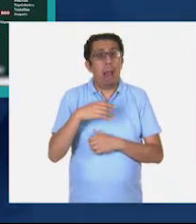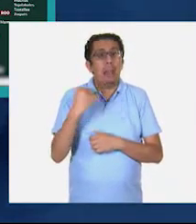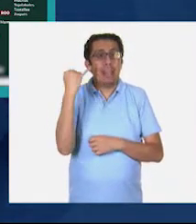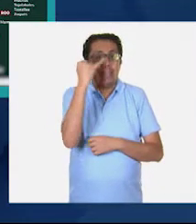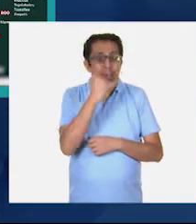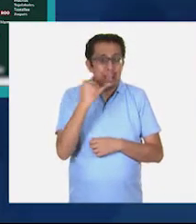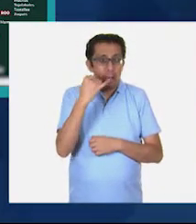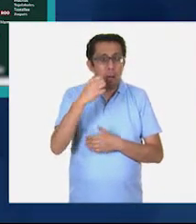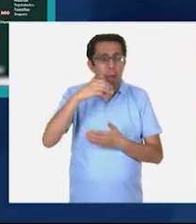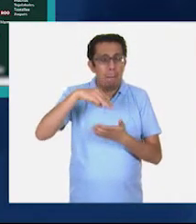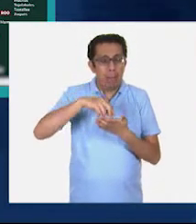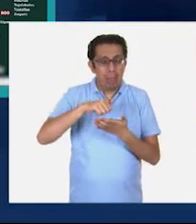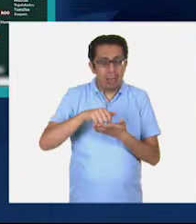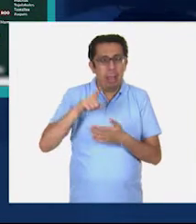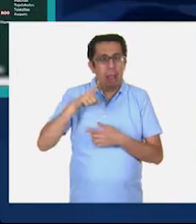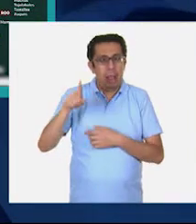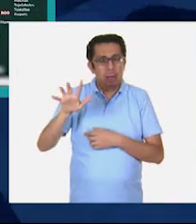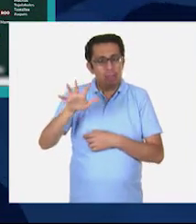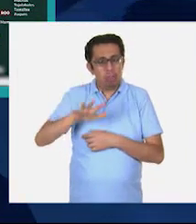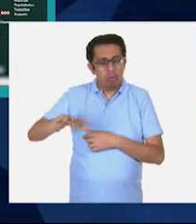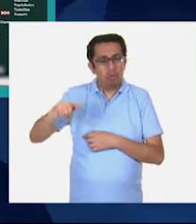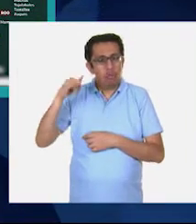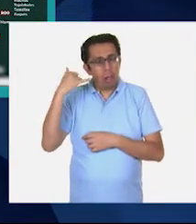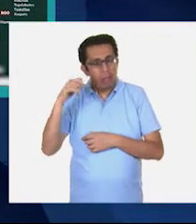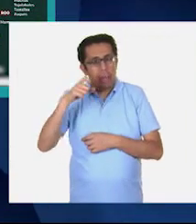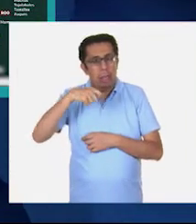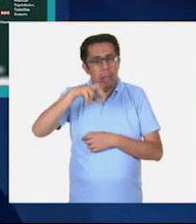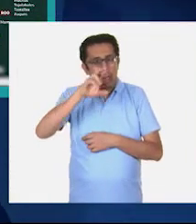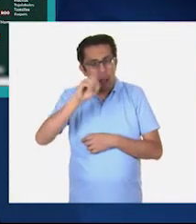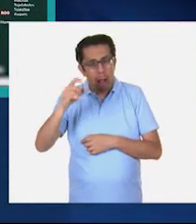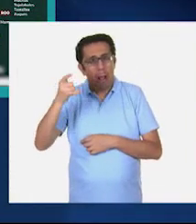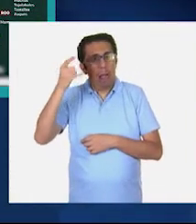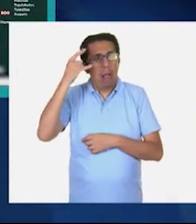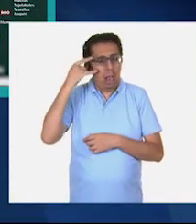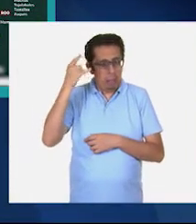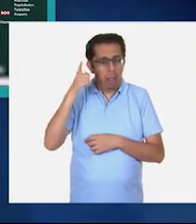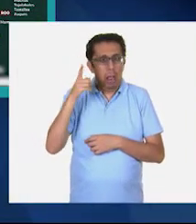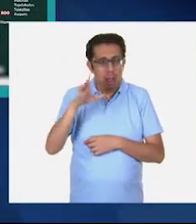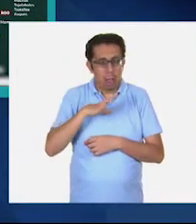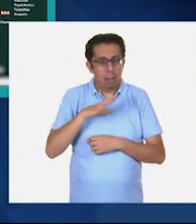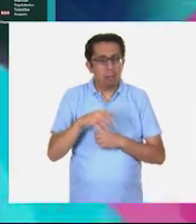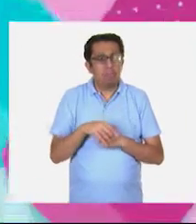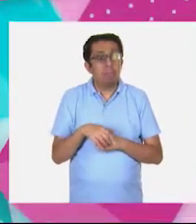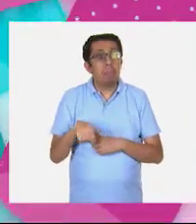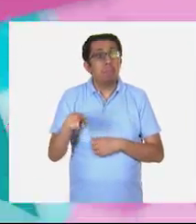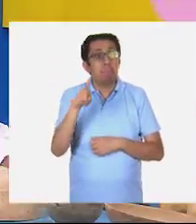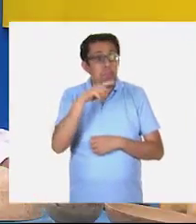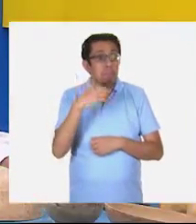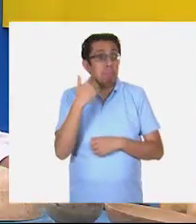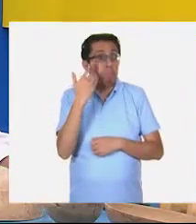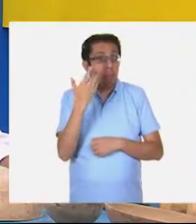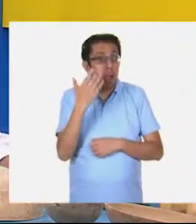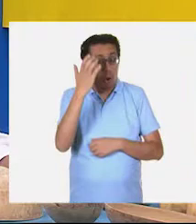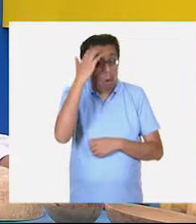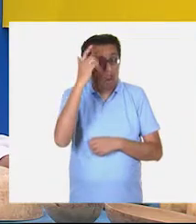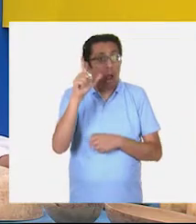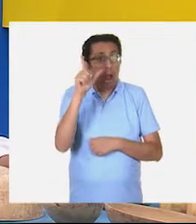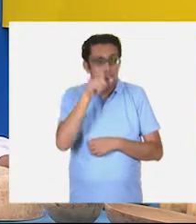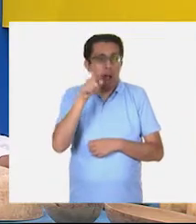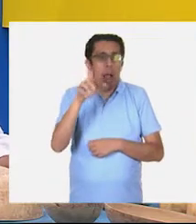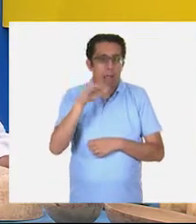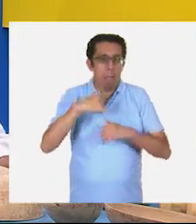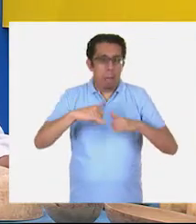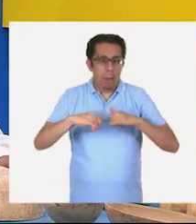Roo y Campeche. Y si ustedes podrían ubicar alguna lengua que les guste conocer, ahí tenemos el mapa.